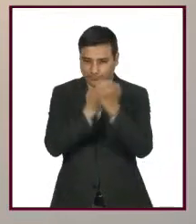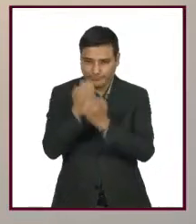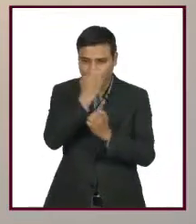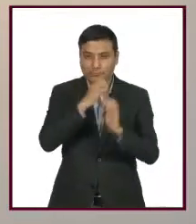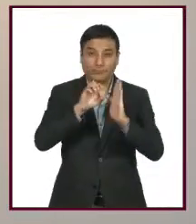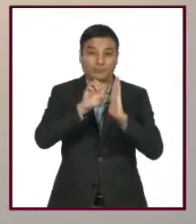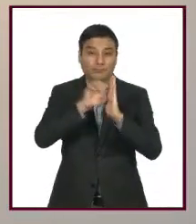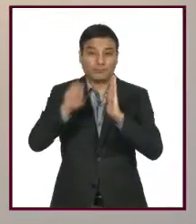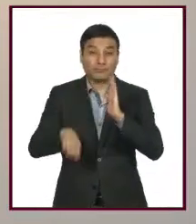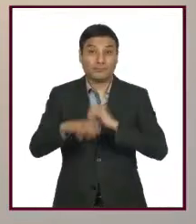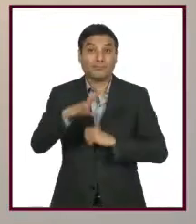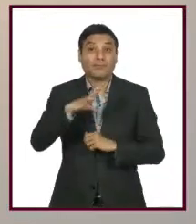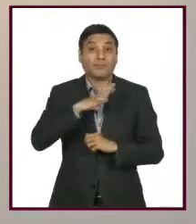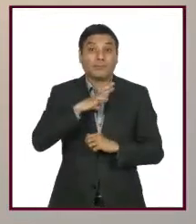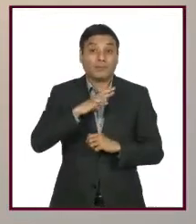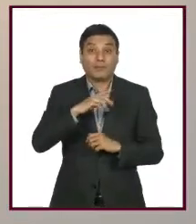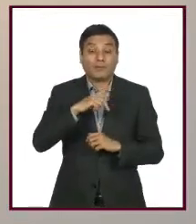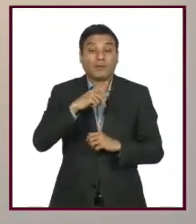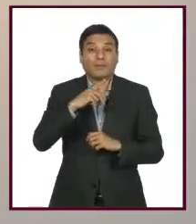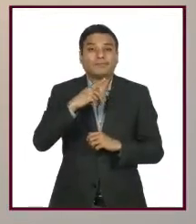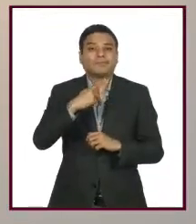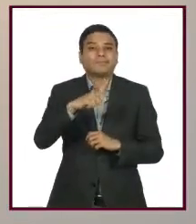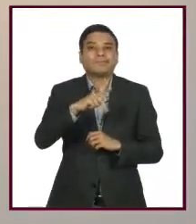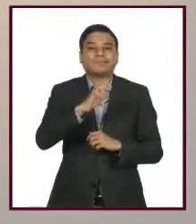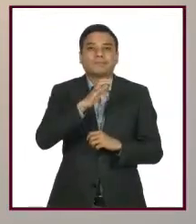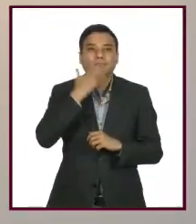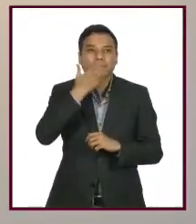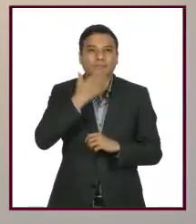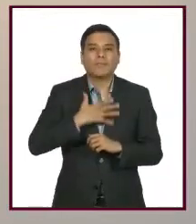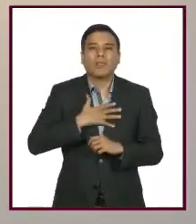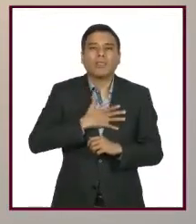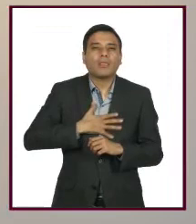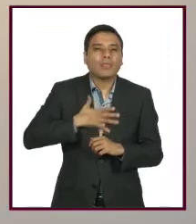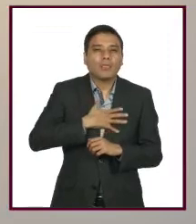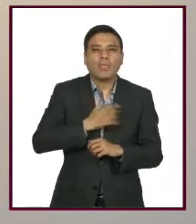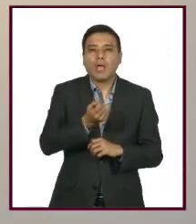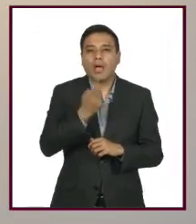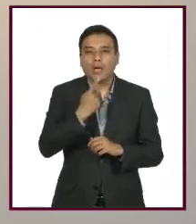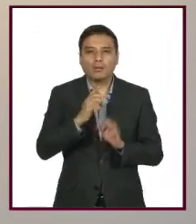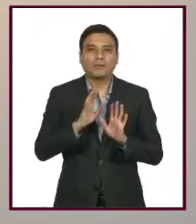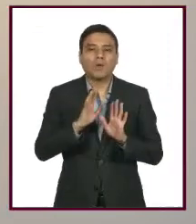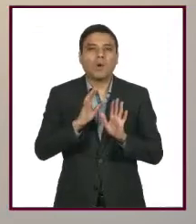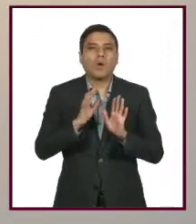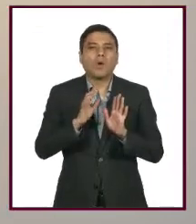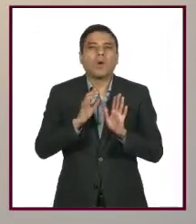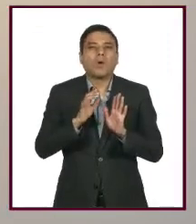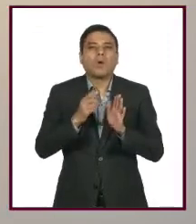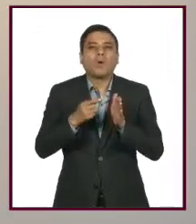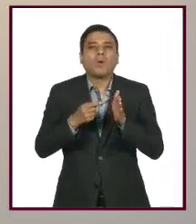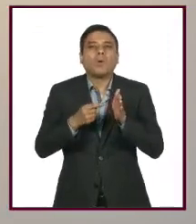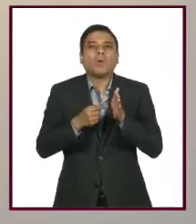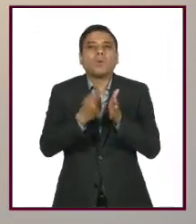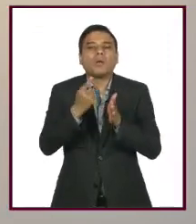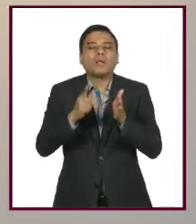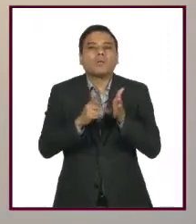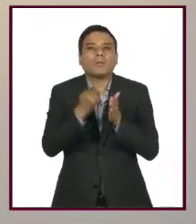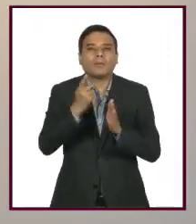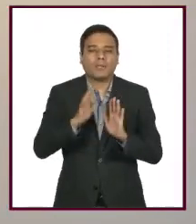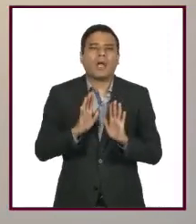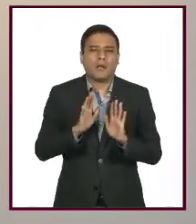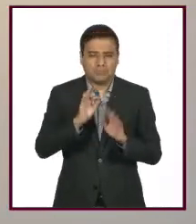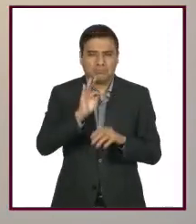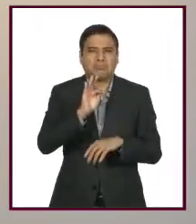ejemplo, si hay un consumo experimental o en un par de ocasiones, puede ser que únicamente con intervenciones